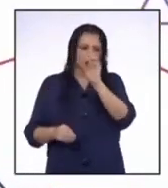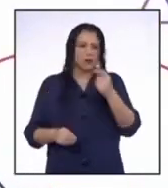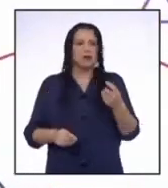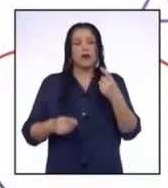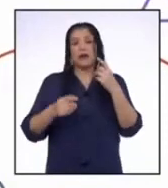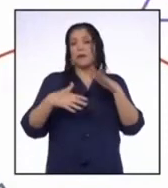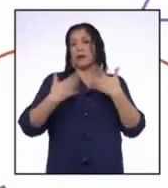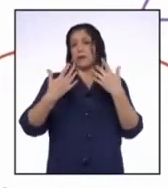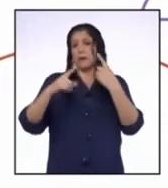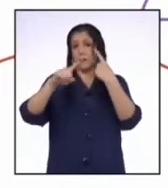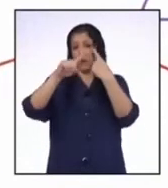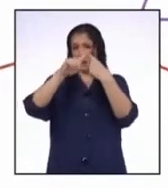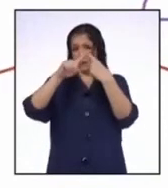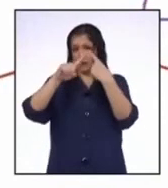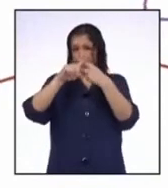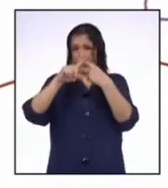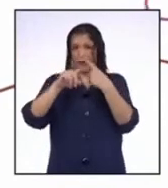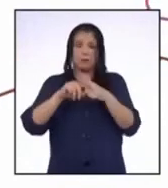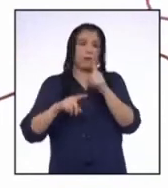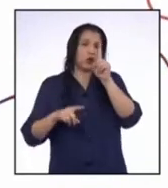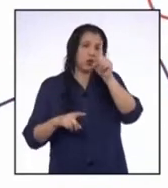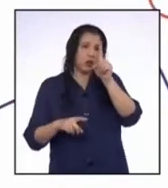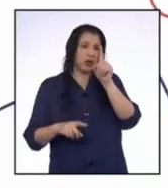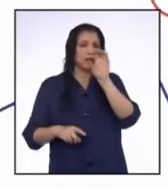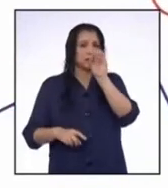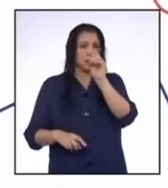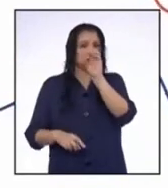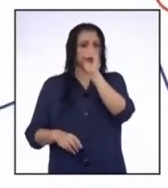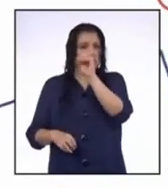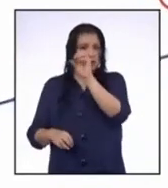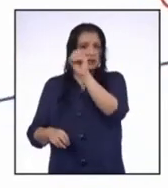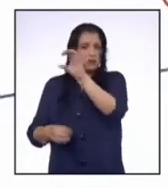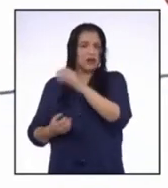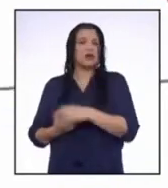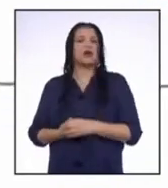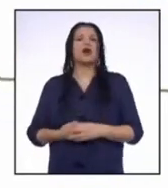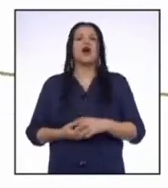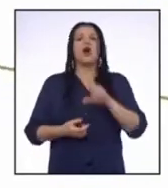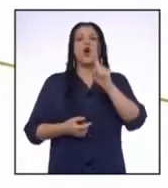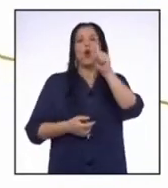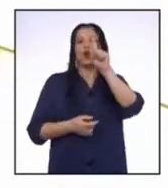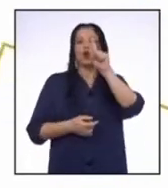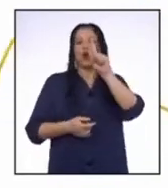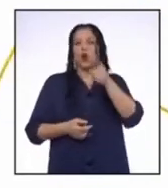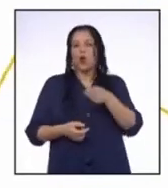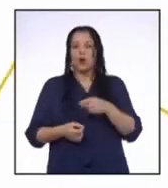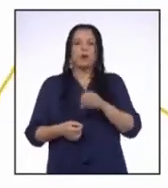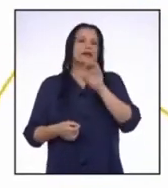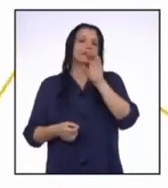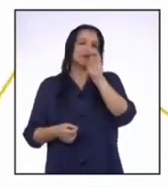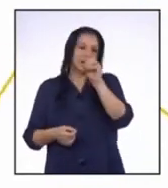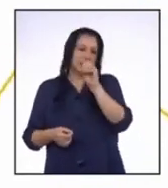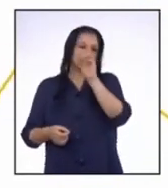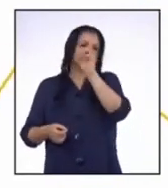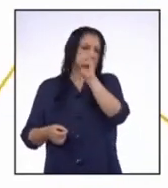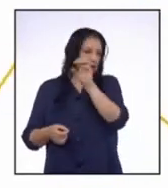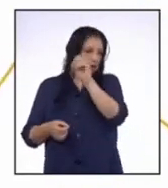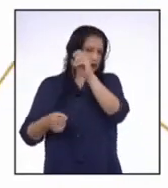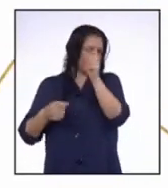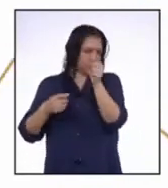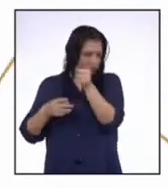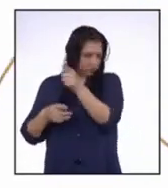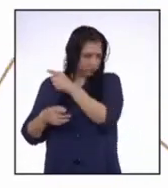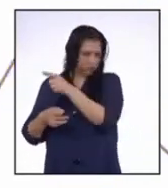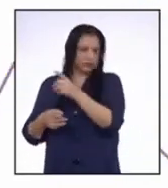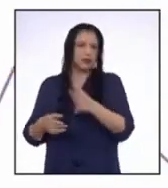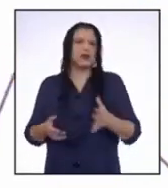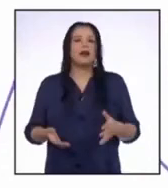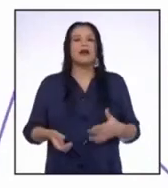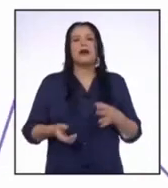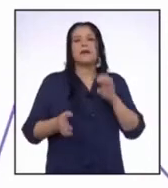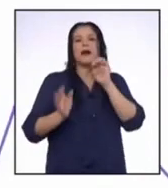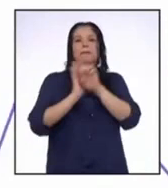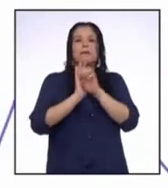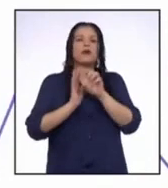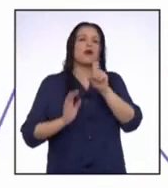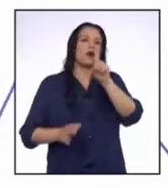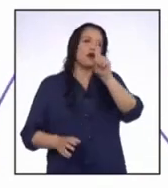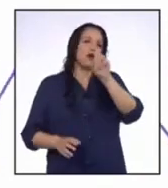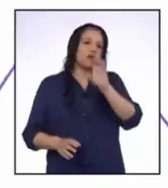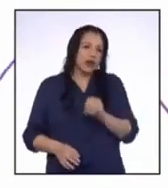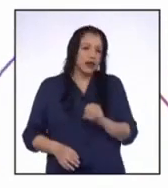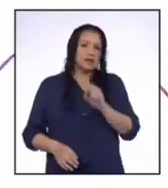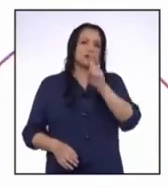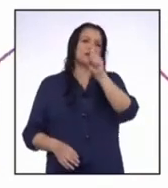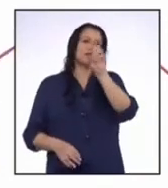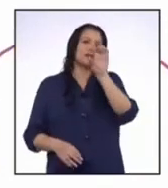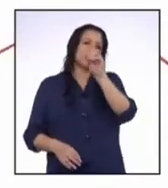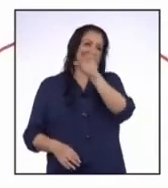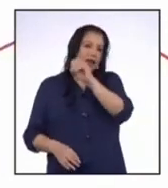número decimal por la unidad seguida de ceros, o sea, un 1 seguido de ceros, vale decir 10, 100,